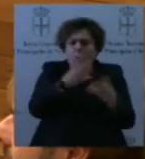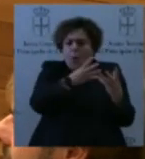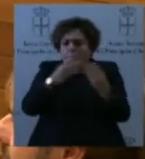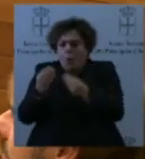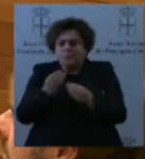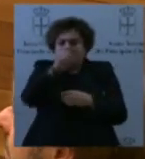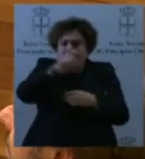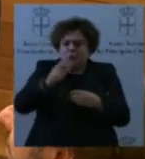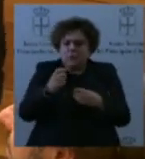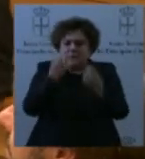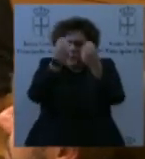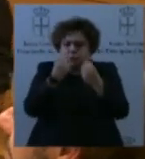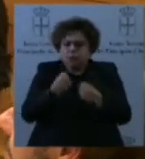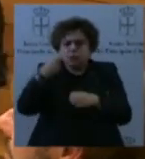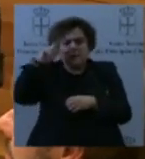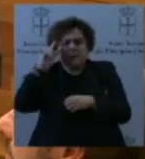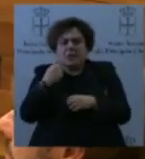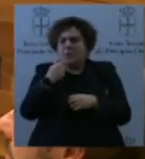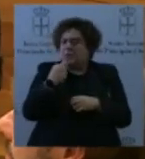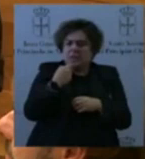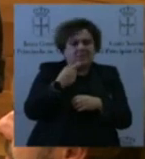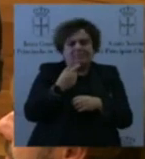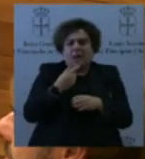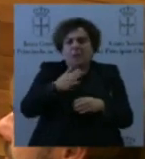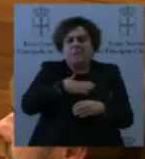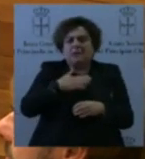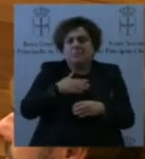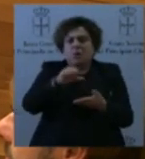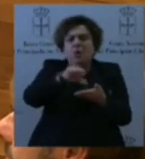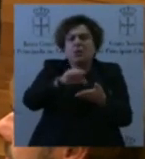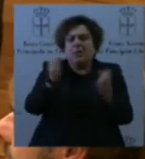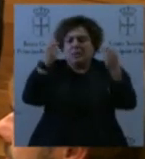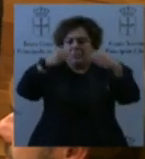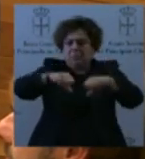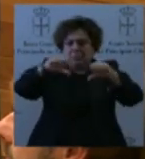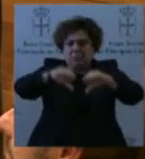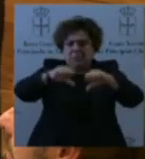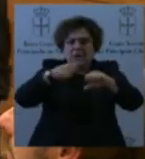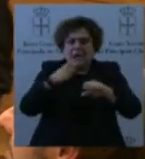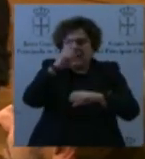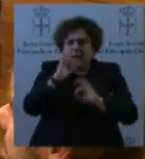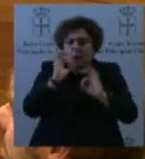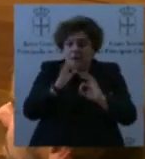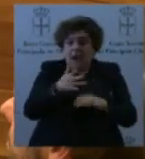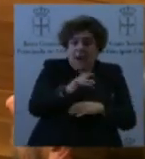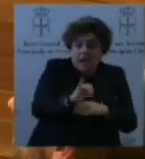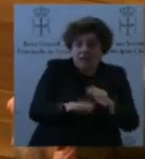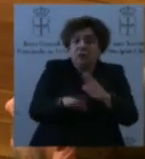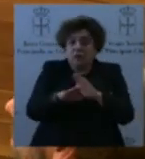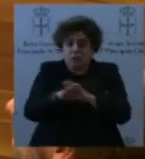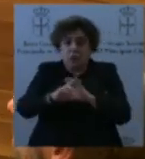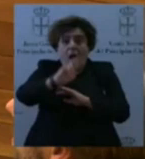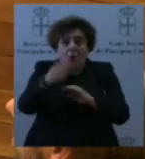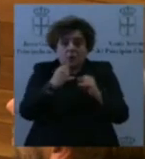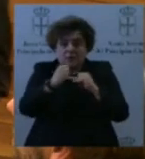la degradación del patrimonio de la ciudad, sino que recuerdan que había y que sigue habiendo alternativas respetuosas con dicho patrimonio y con los derechos